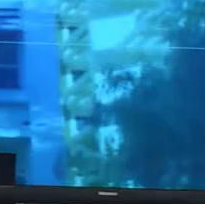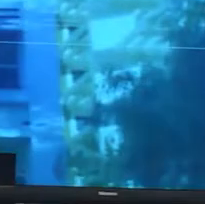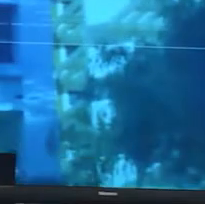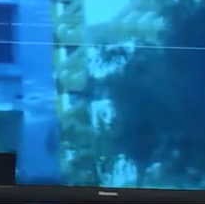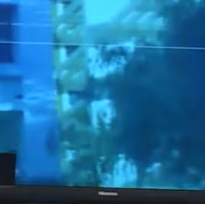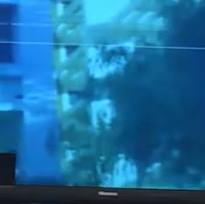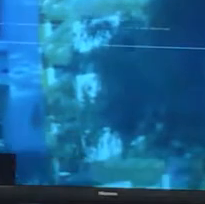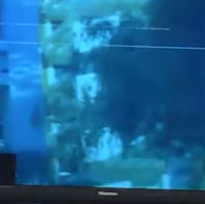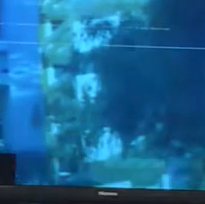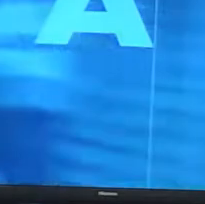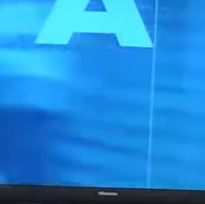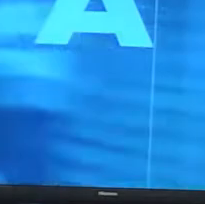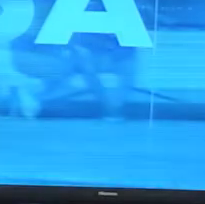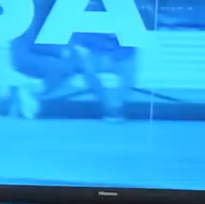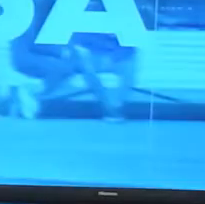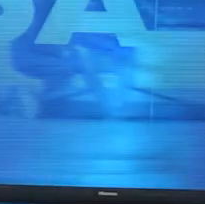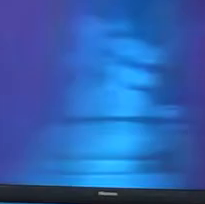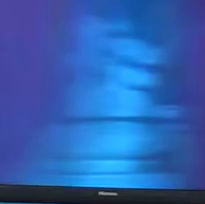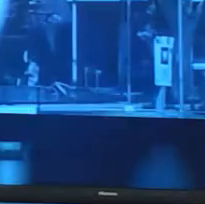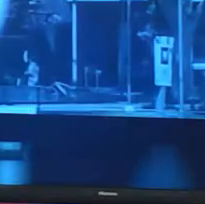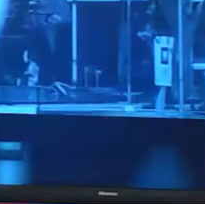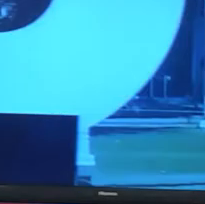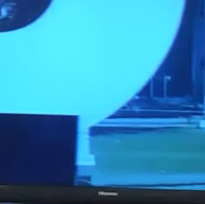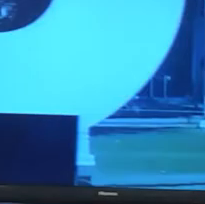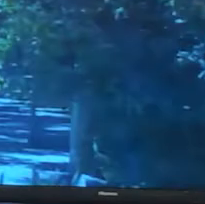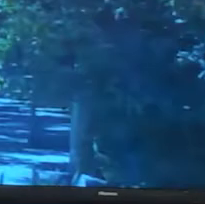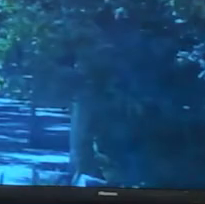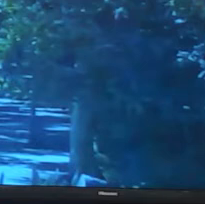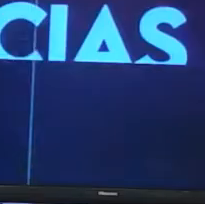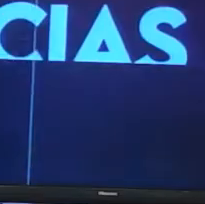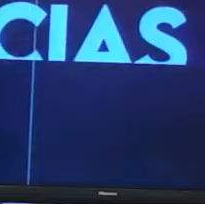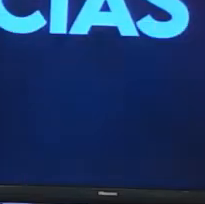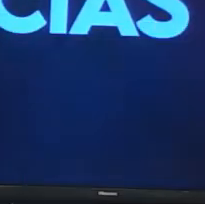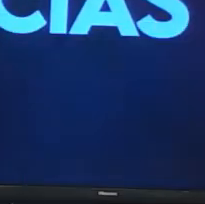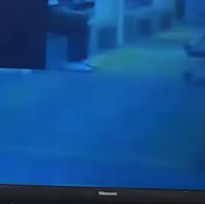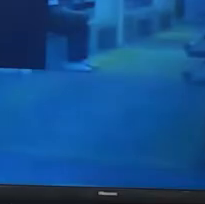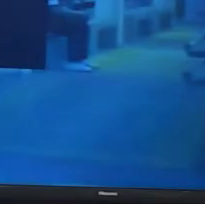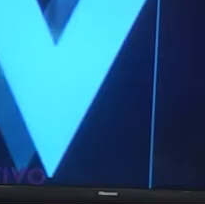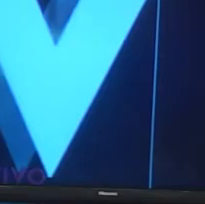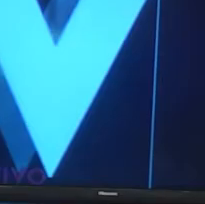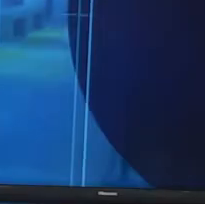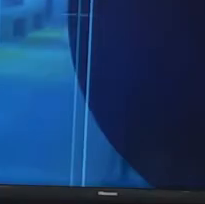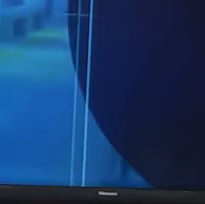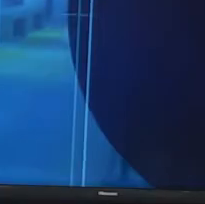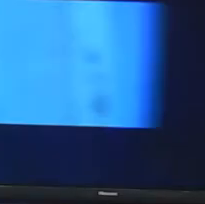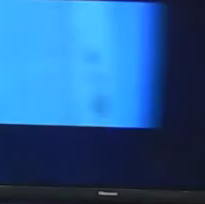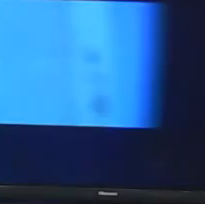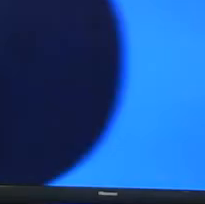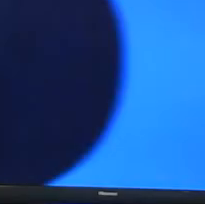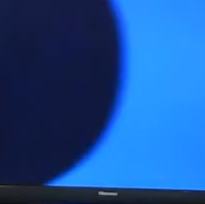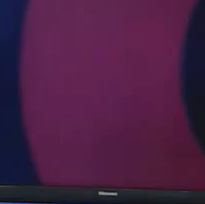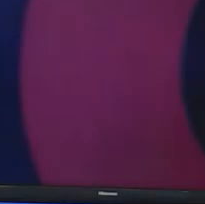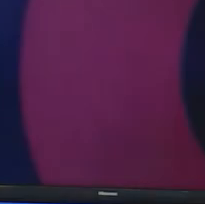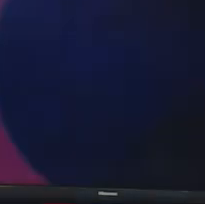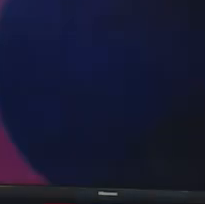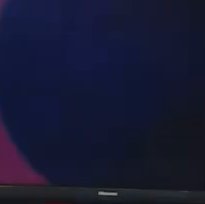Juntos por el Cambio y también el Frente de Todos en una sesión unificada. Todo esto se está tratando en este